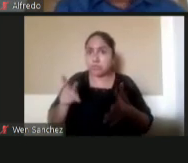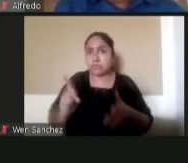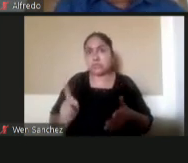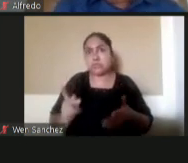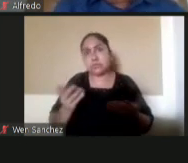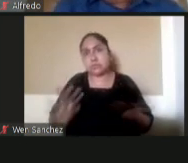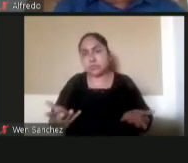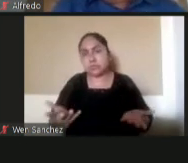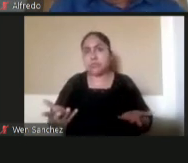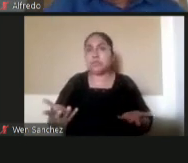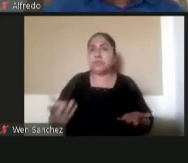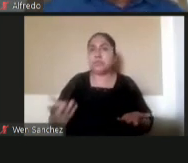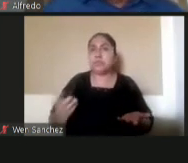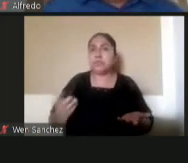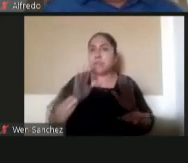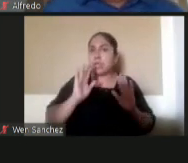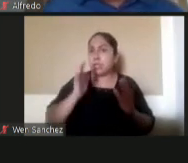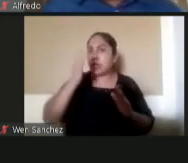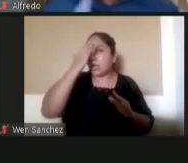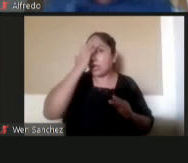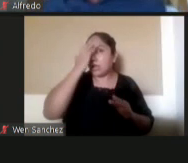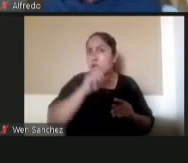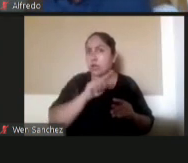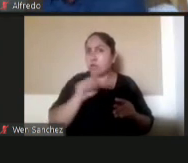la administración municipal